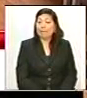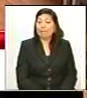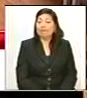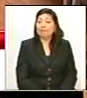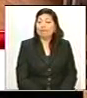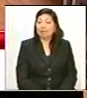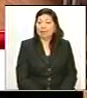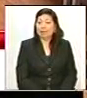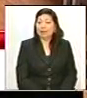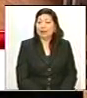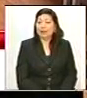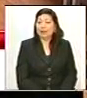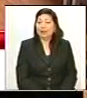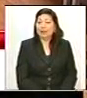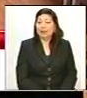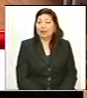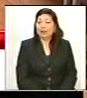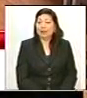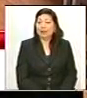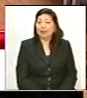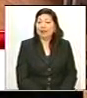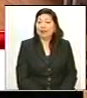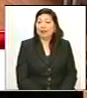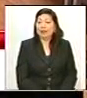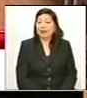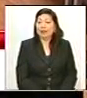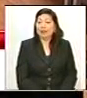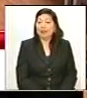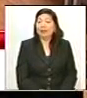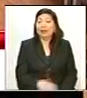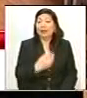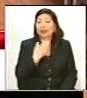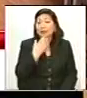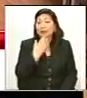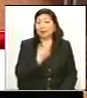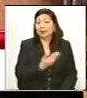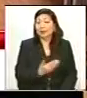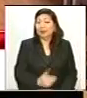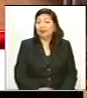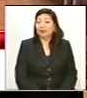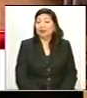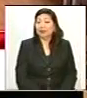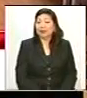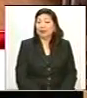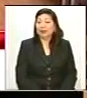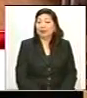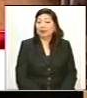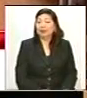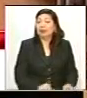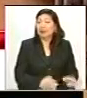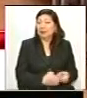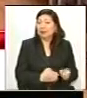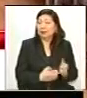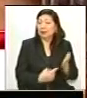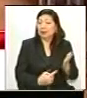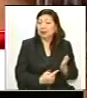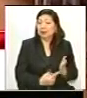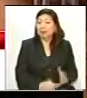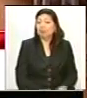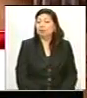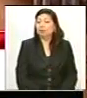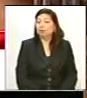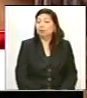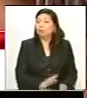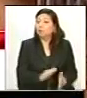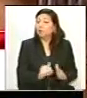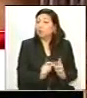Muchas gracias, presidenta. Primero, para agradecer y la presencia del señor Contralor y su equipo técnico y a